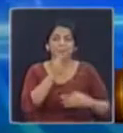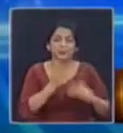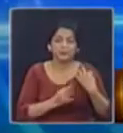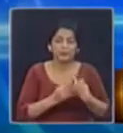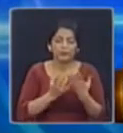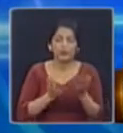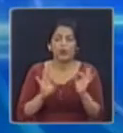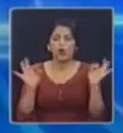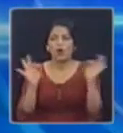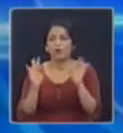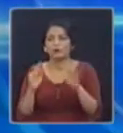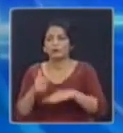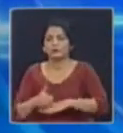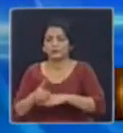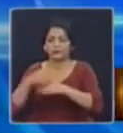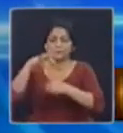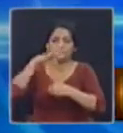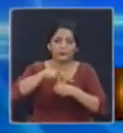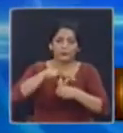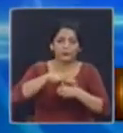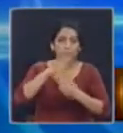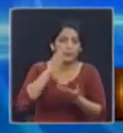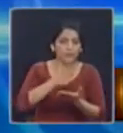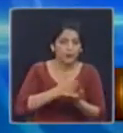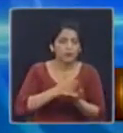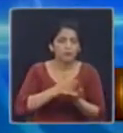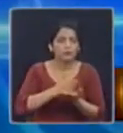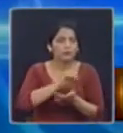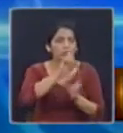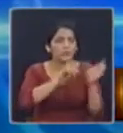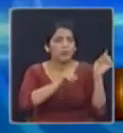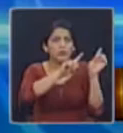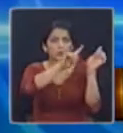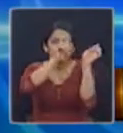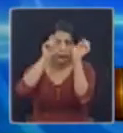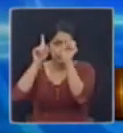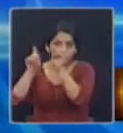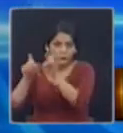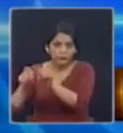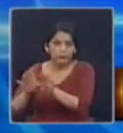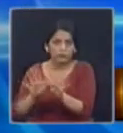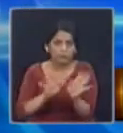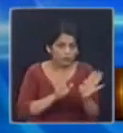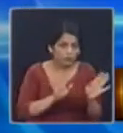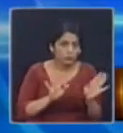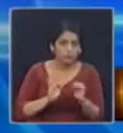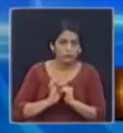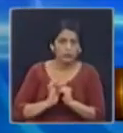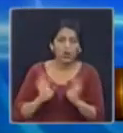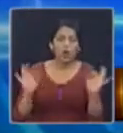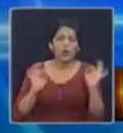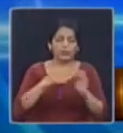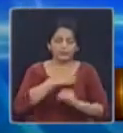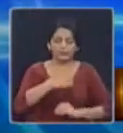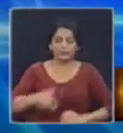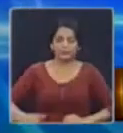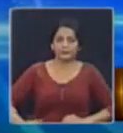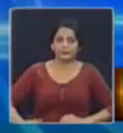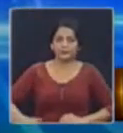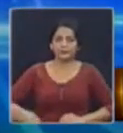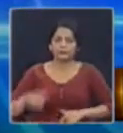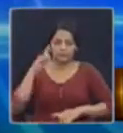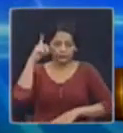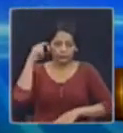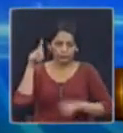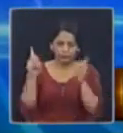Consejo Electoral. Preguntarle al pueblo ecuatoriano en un tema político fundamental si está de acuerdo o no con la reelección indefinida. Volver a